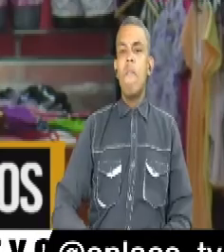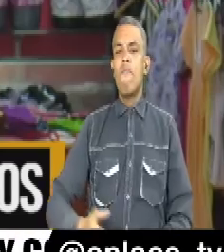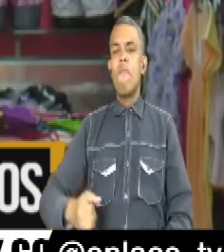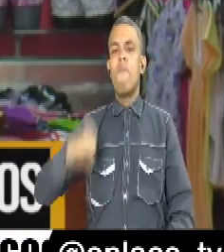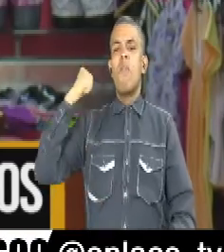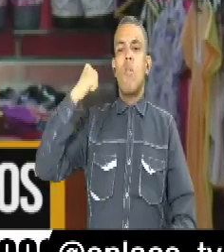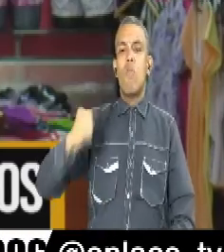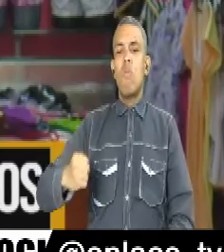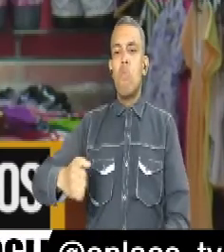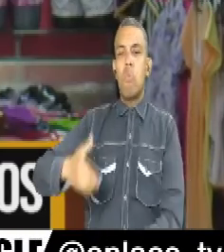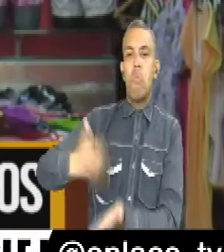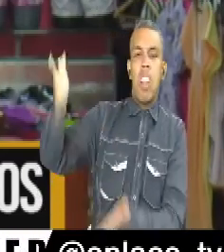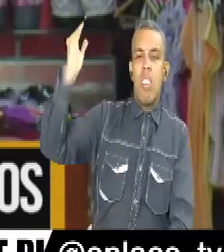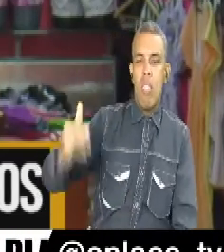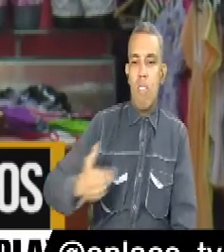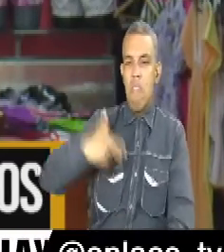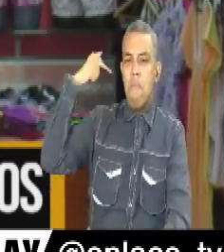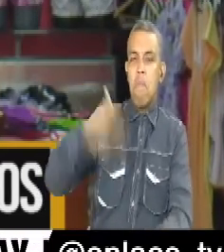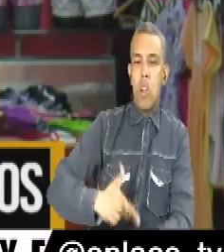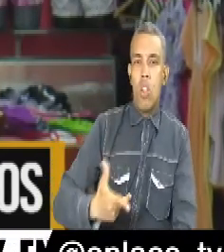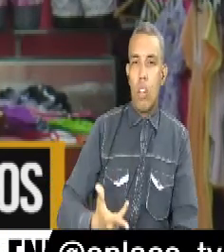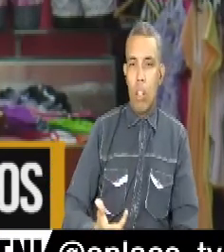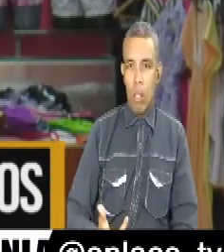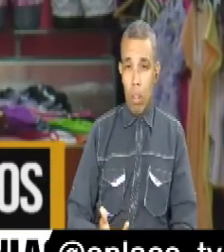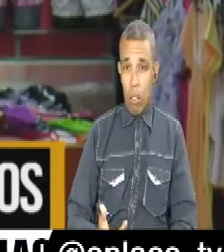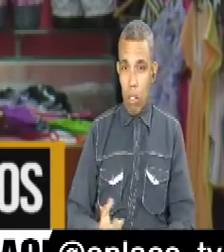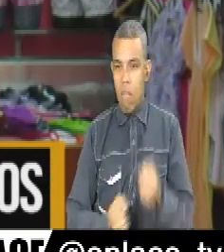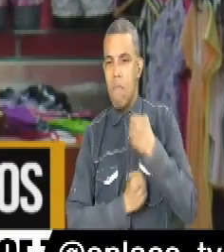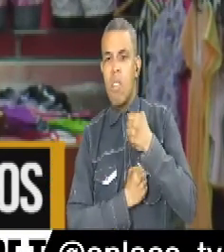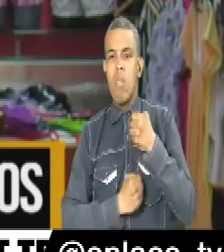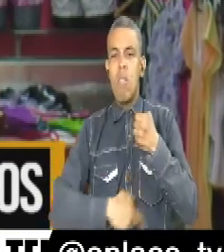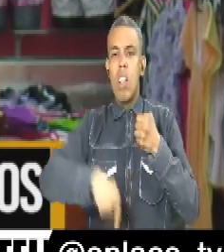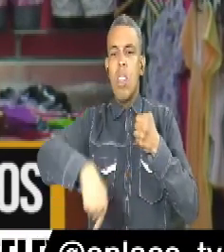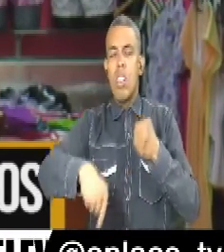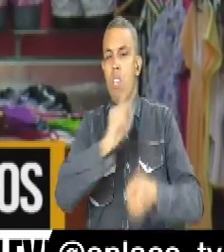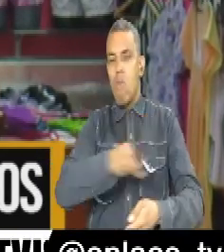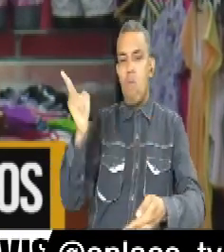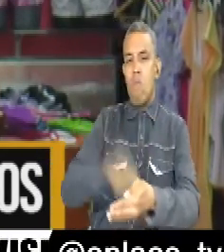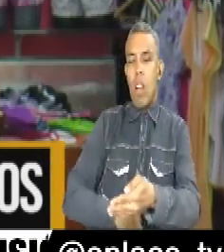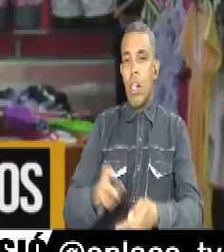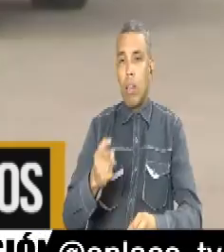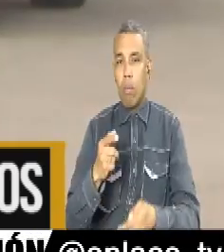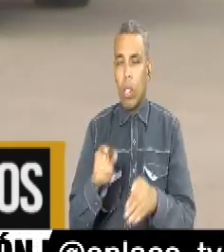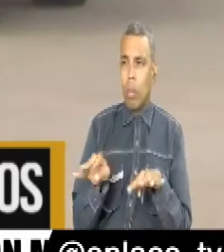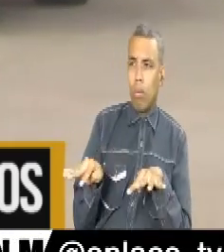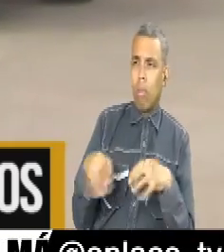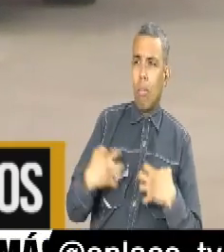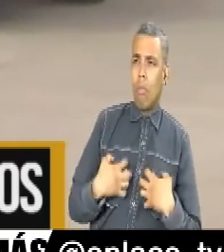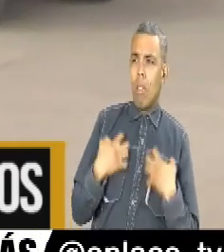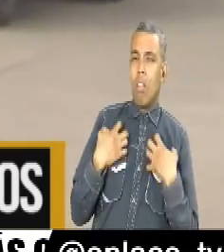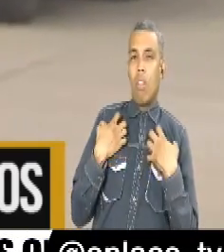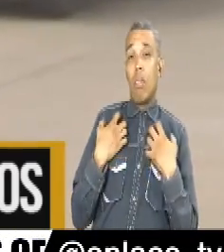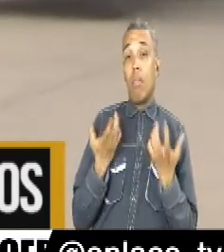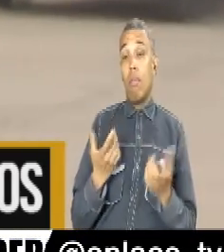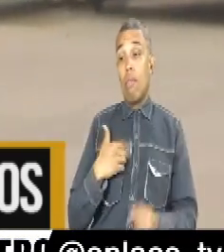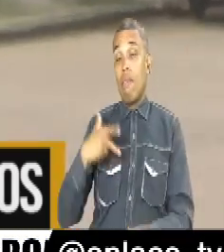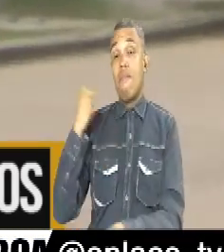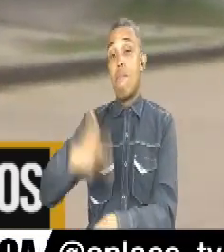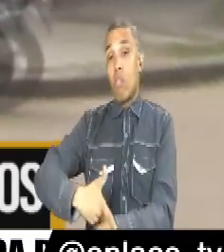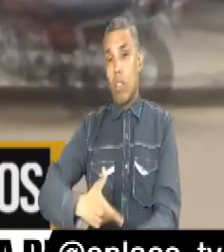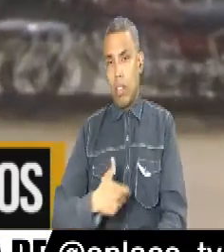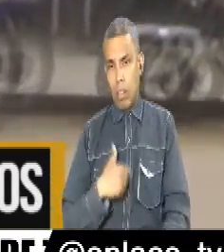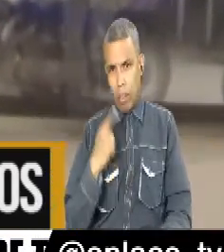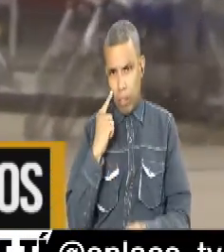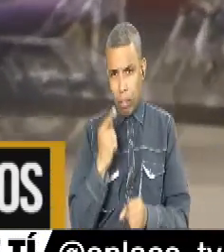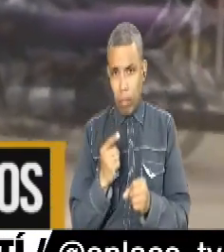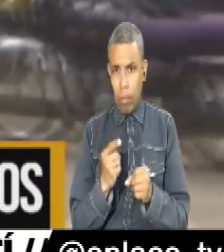cree que son militares los que la comunidad les llama zorrosolos. Para la Organización Defensora de Derechos Humanos,